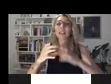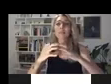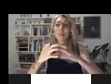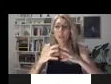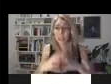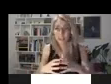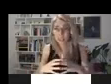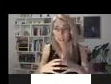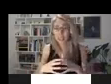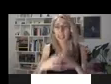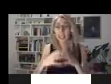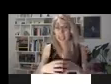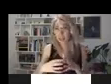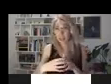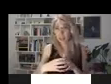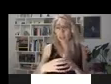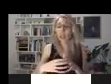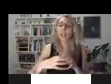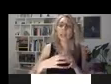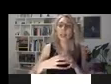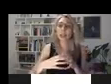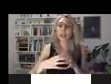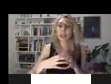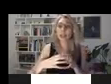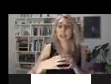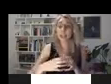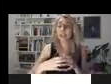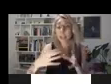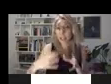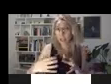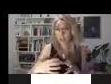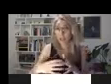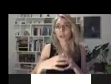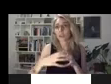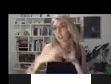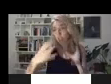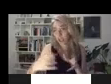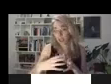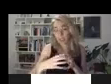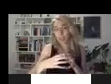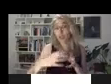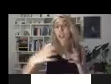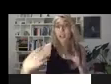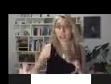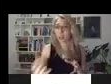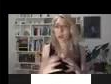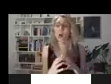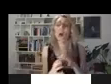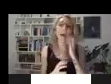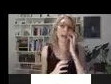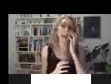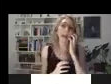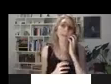me parece que es importante en esto ser serios, serias, y